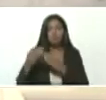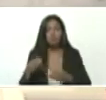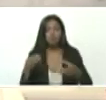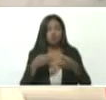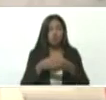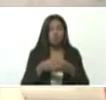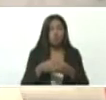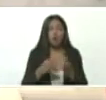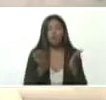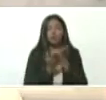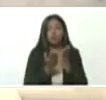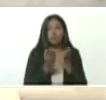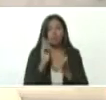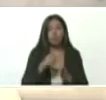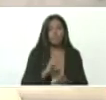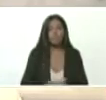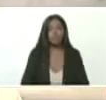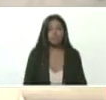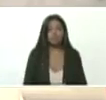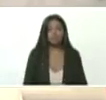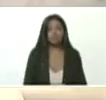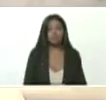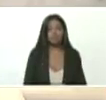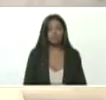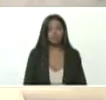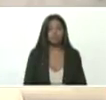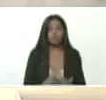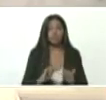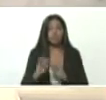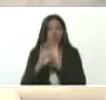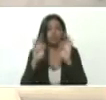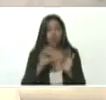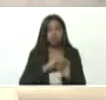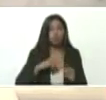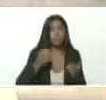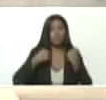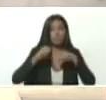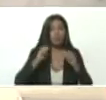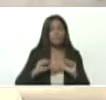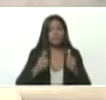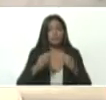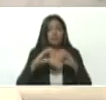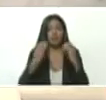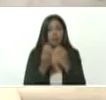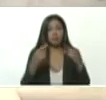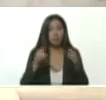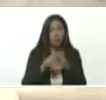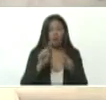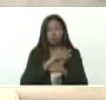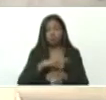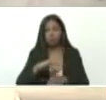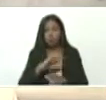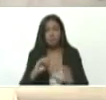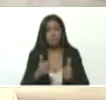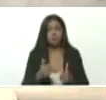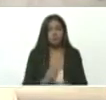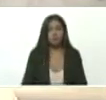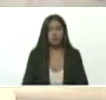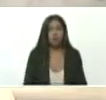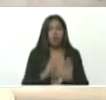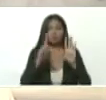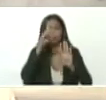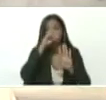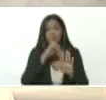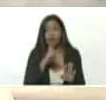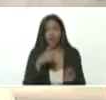bolivariana estudiantil, con mucho entusiasmo. Por eso preparamos, pues, este inicio de clase, donde coincidieron los